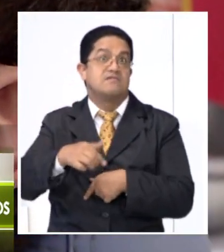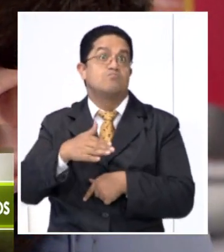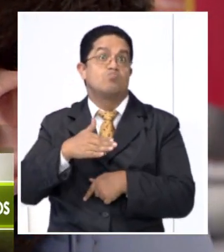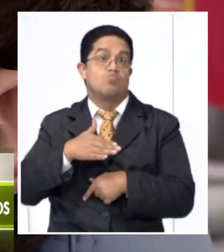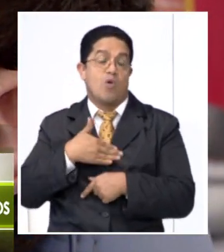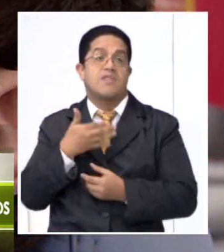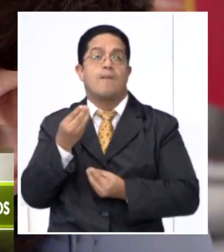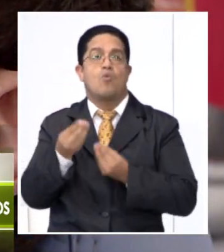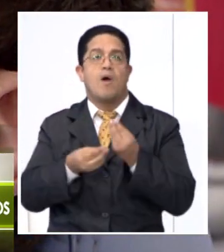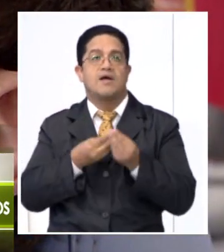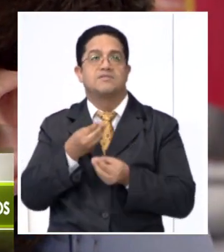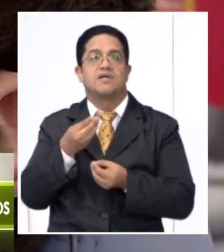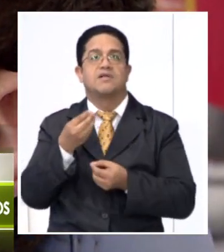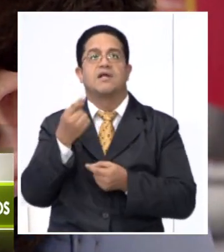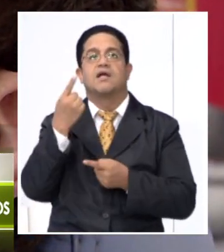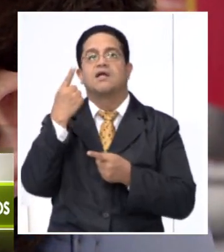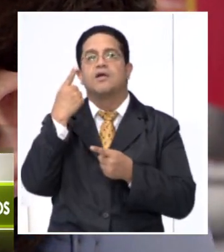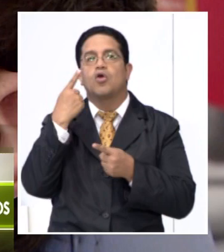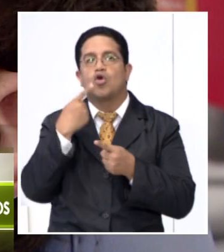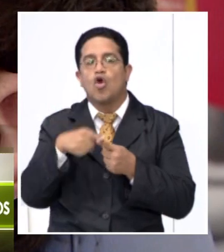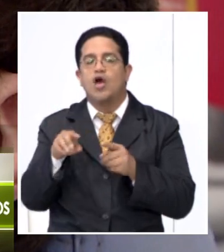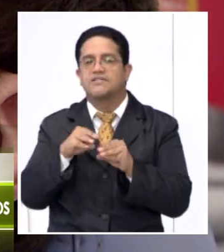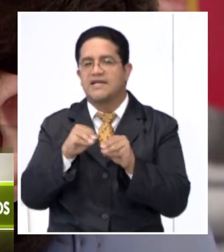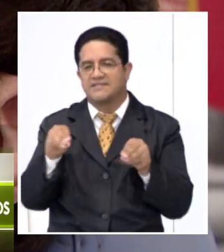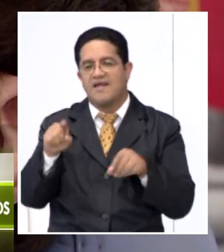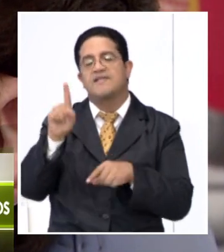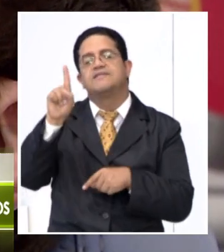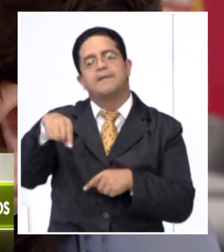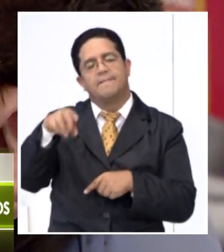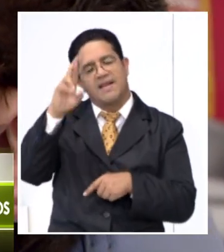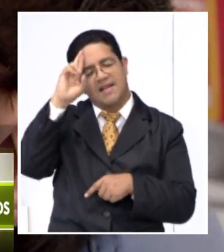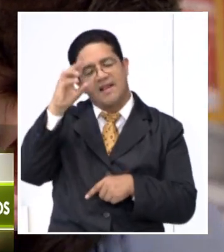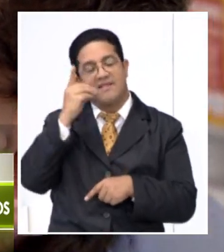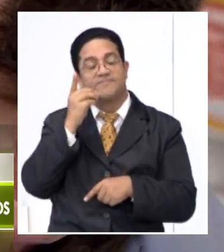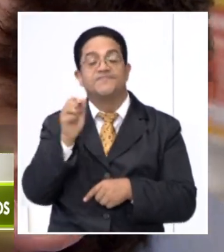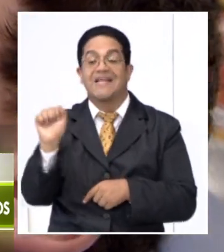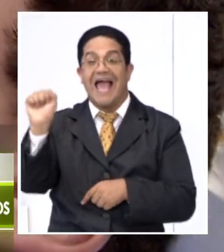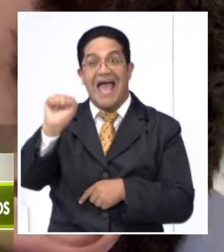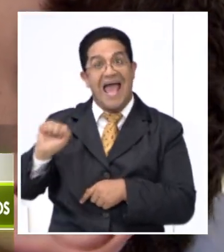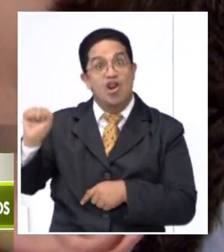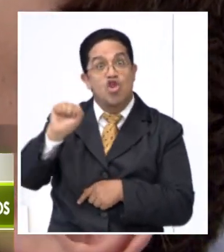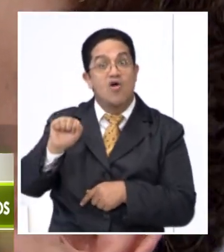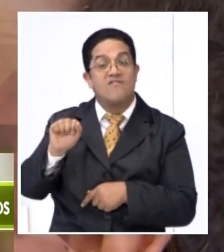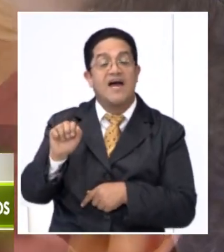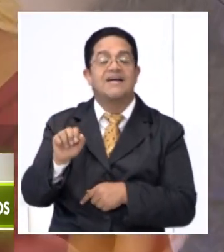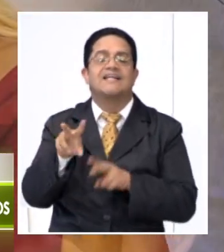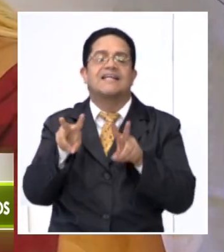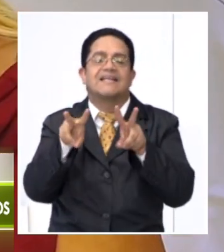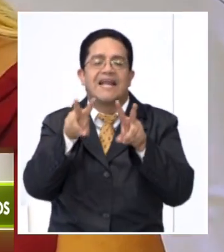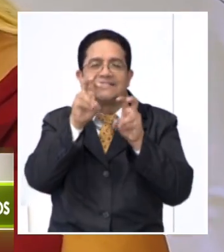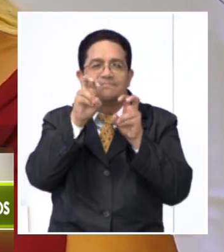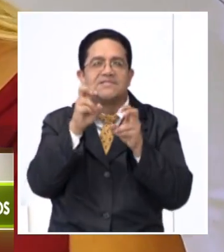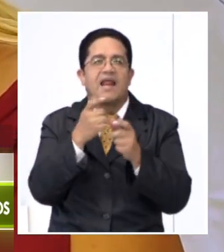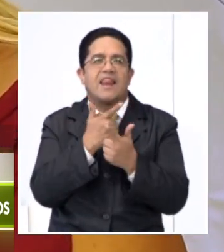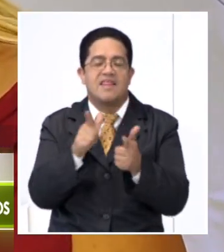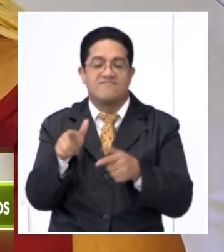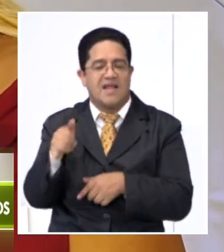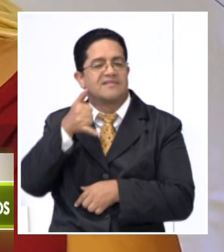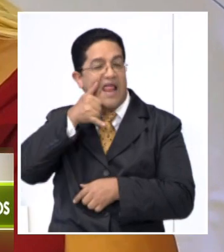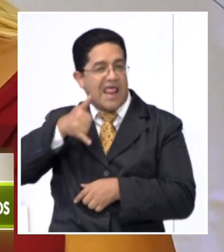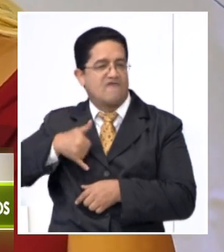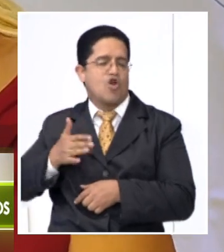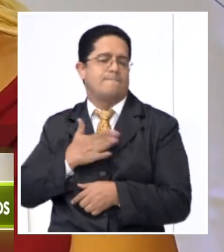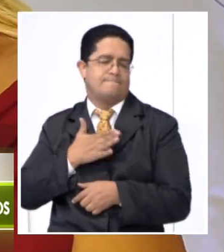próximo centro sea también en la República Dominicana. @ Respira Libre y por ahí nos pueden contactar. De hecho, el teléfono que aparece ahí es mi